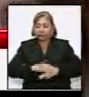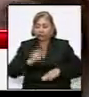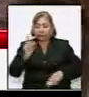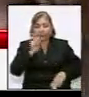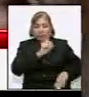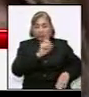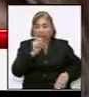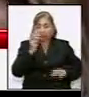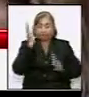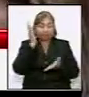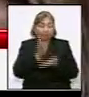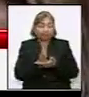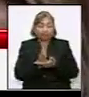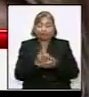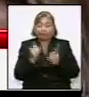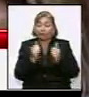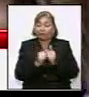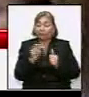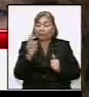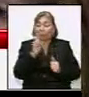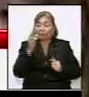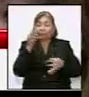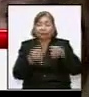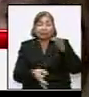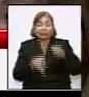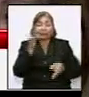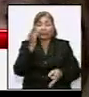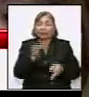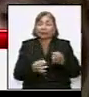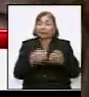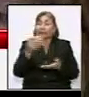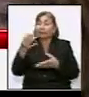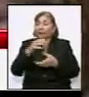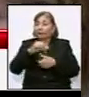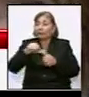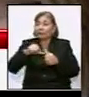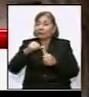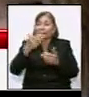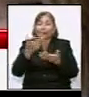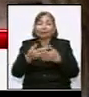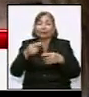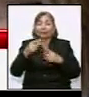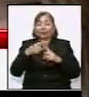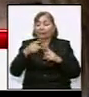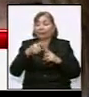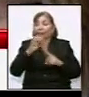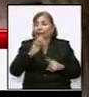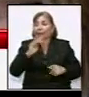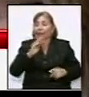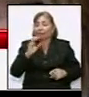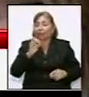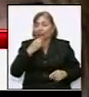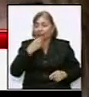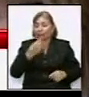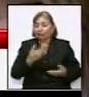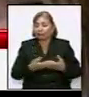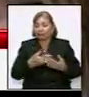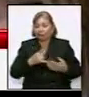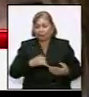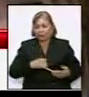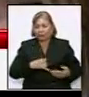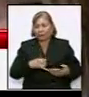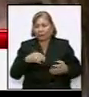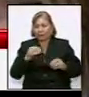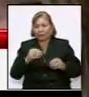haber sido condenado con resolución judicial firme por delitos que involucren ese terrorismo o actos de corrupción yo considero que